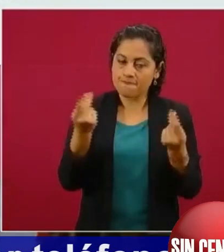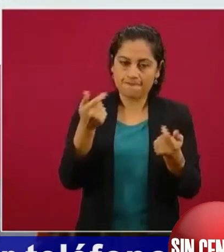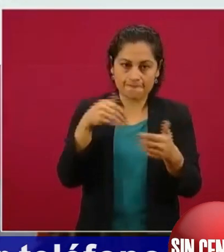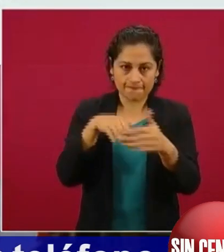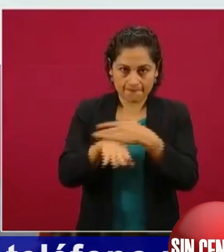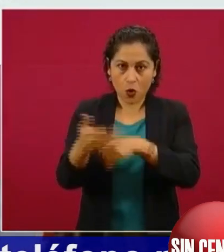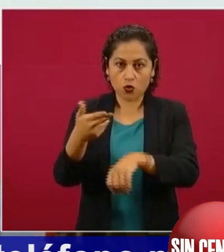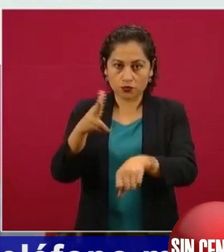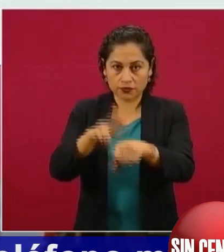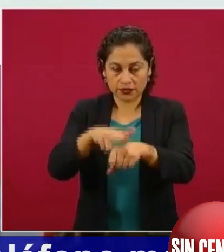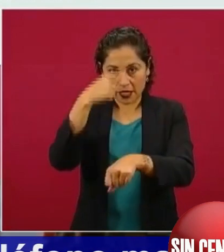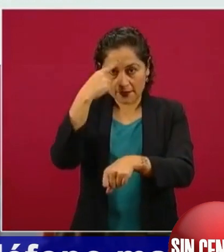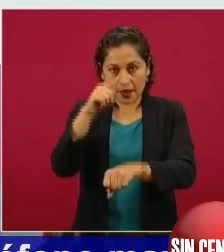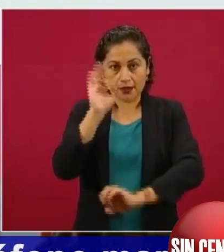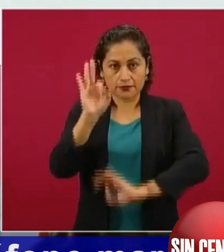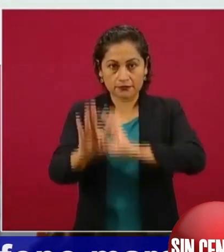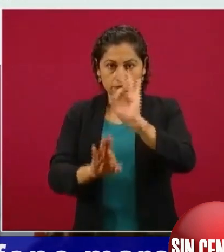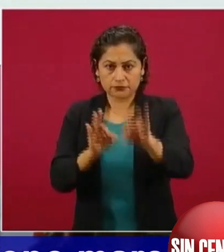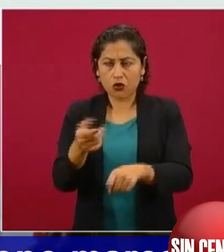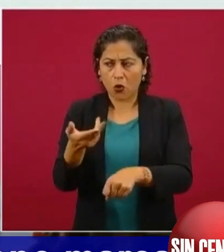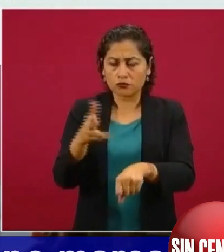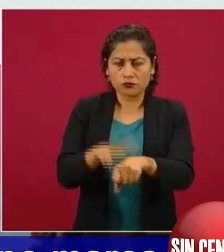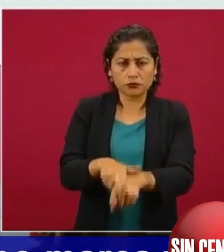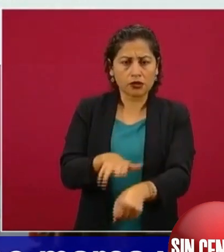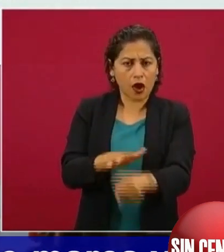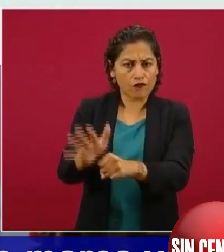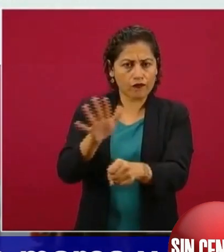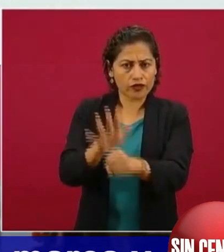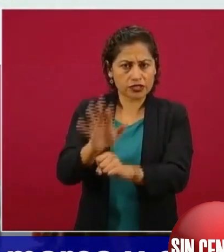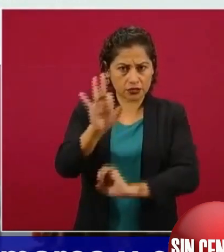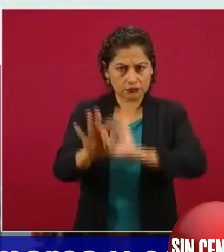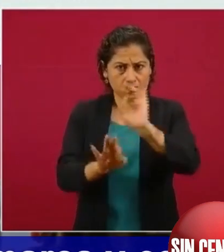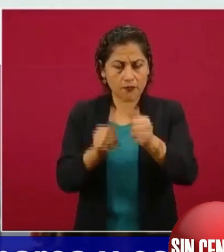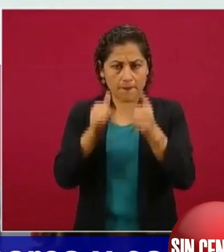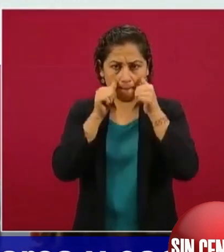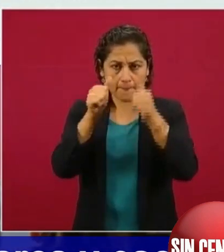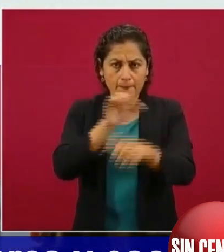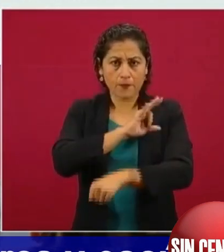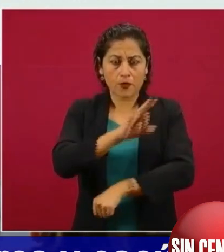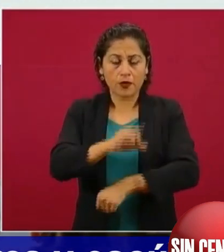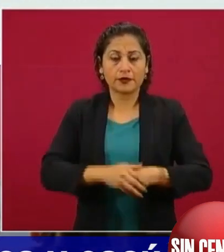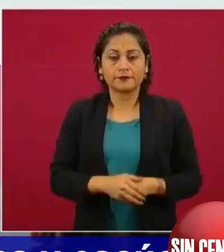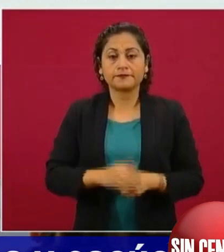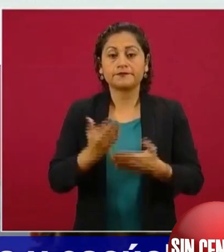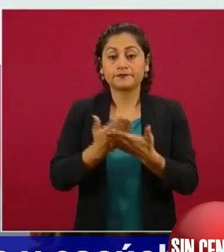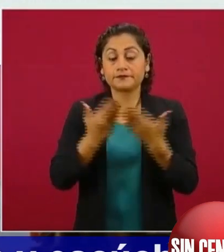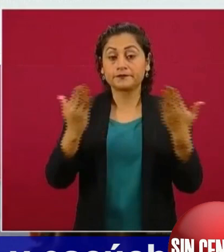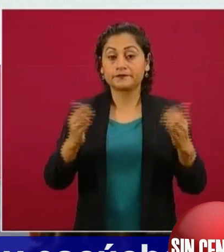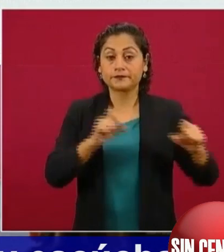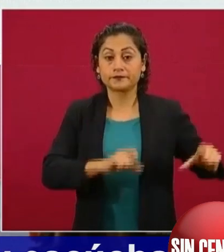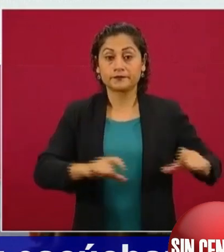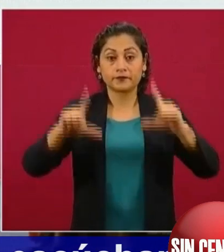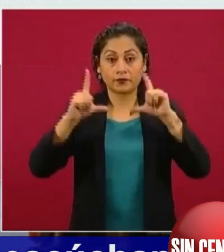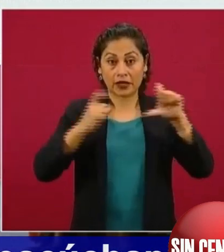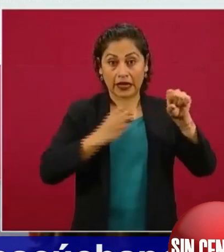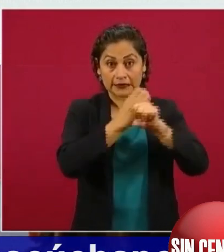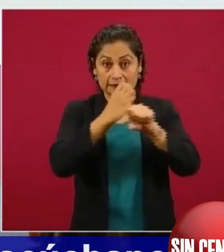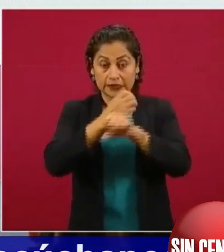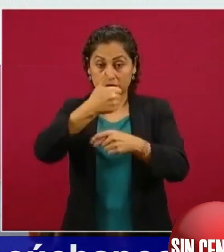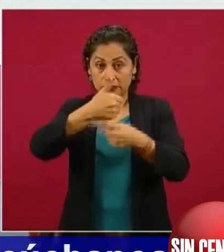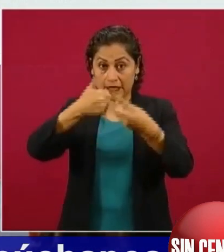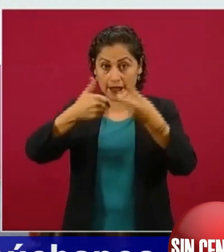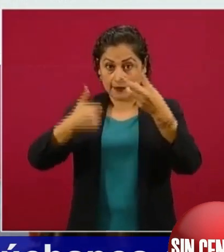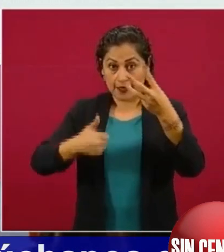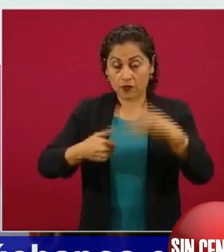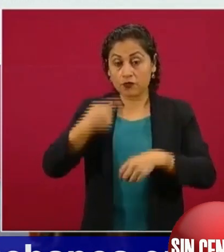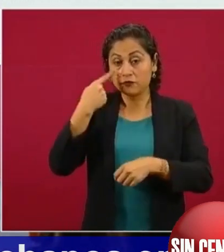personas. Existen los recursos, existen las capacidades. Vamos a ver entidad federativa por entidad. Este es el mapa general. Lo que ilustra es